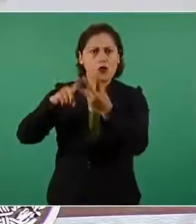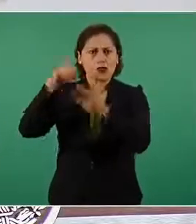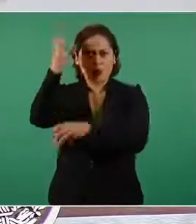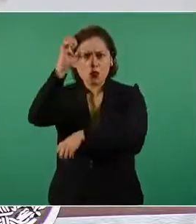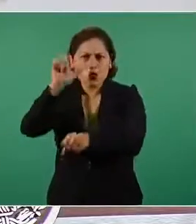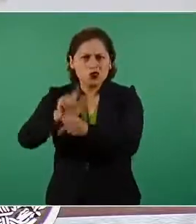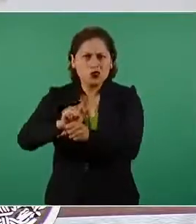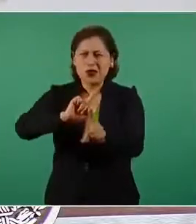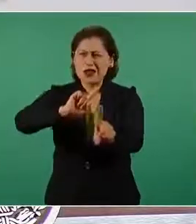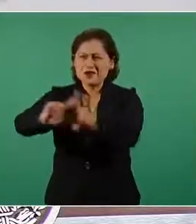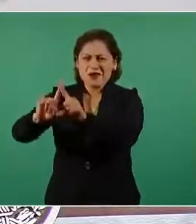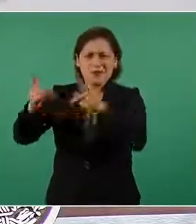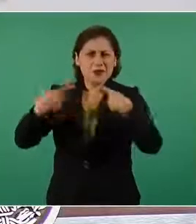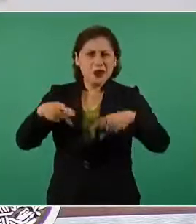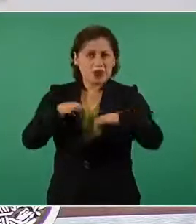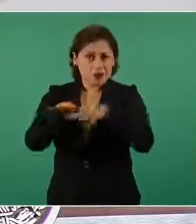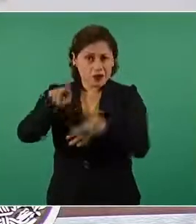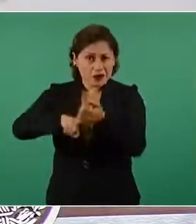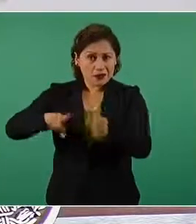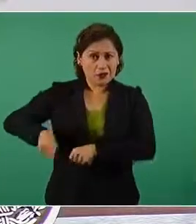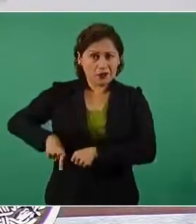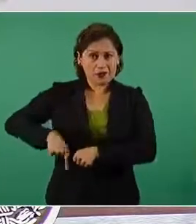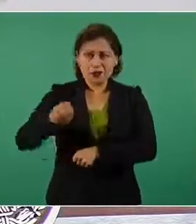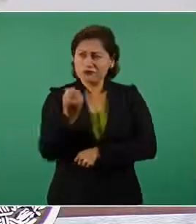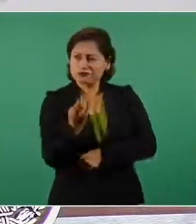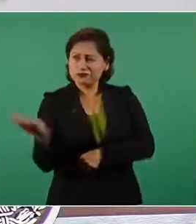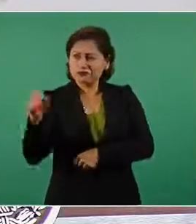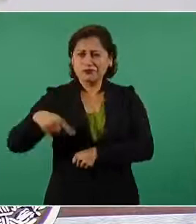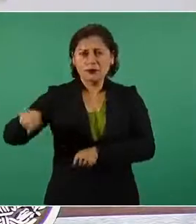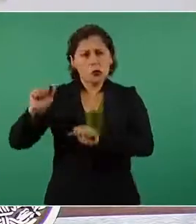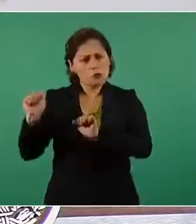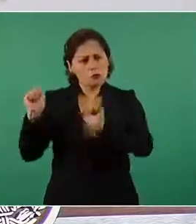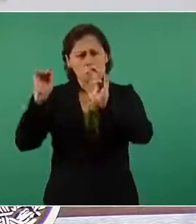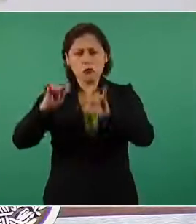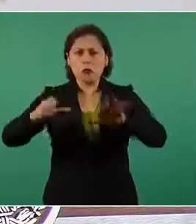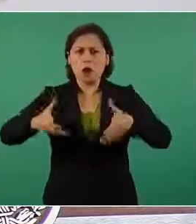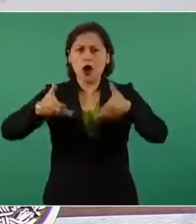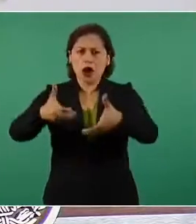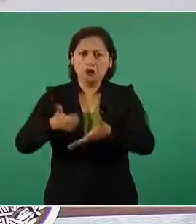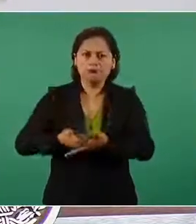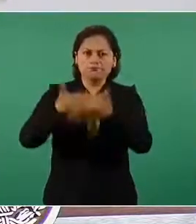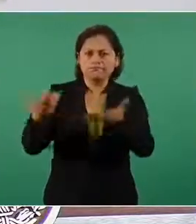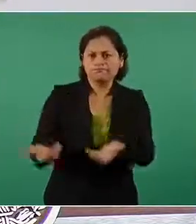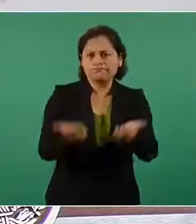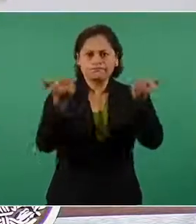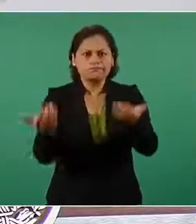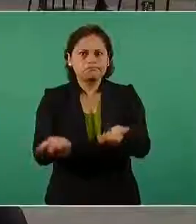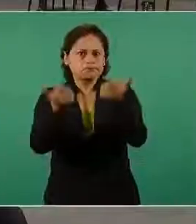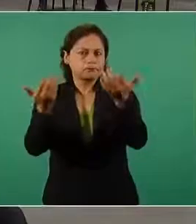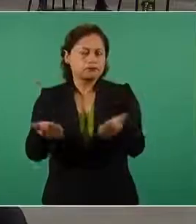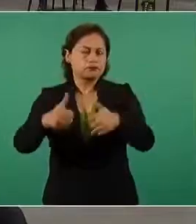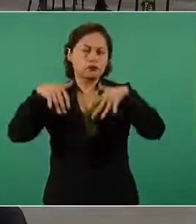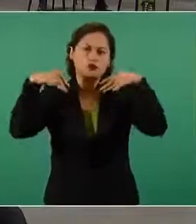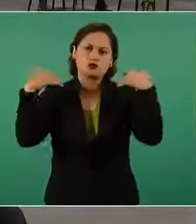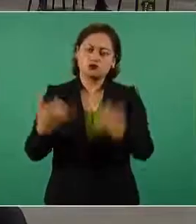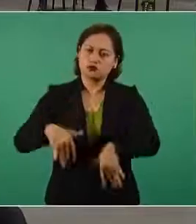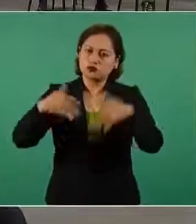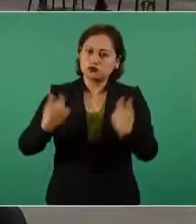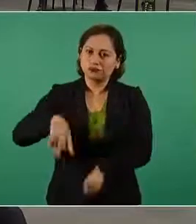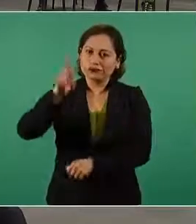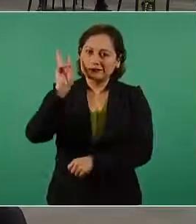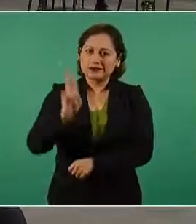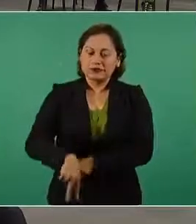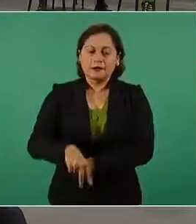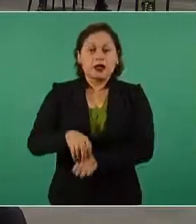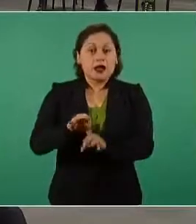calle antes, durante y después de este huracán Grace. No podemos dejar a un lado el esfuerzo